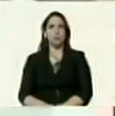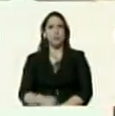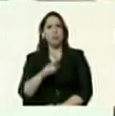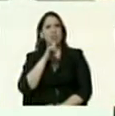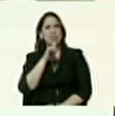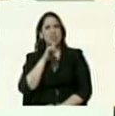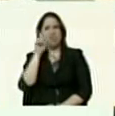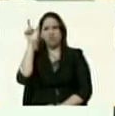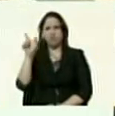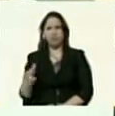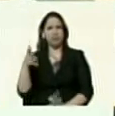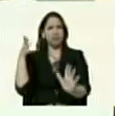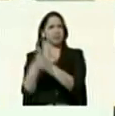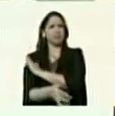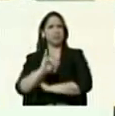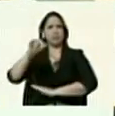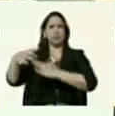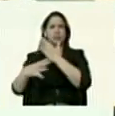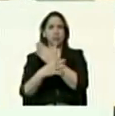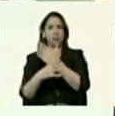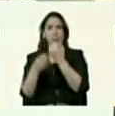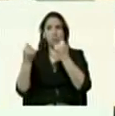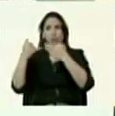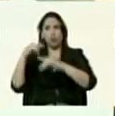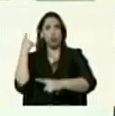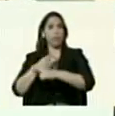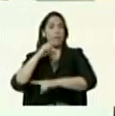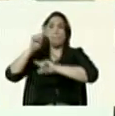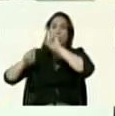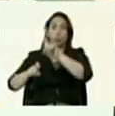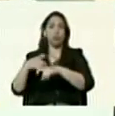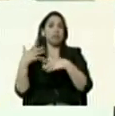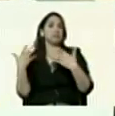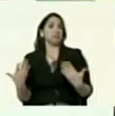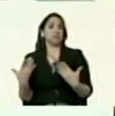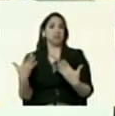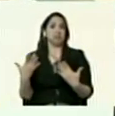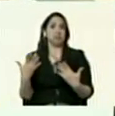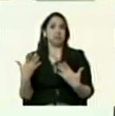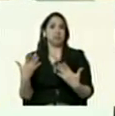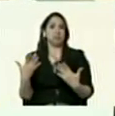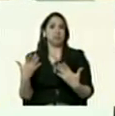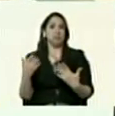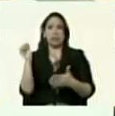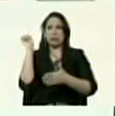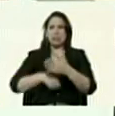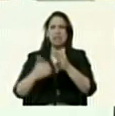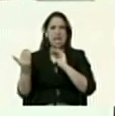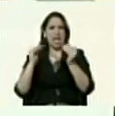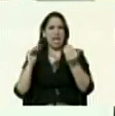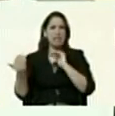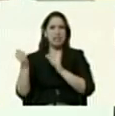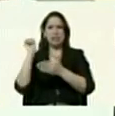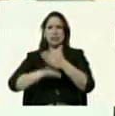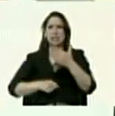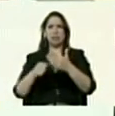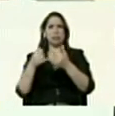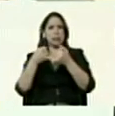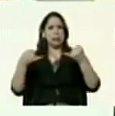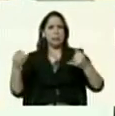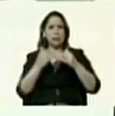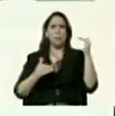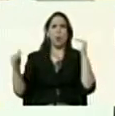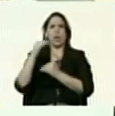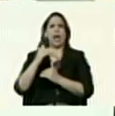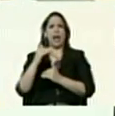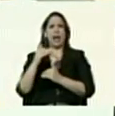este señor? Ya muchos deben preguntarse. Sin ética, sin límites morales, capaz de mentir